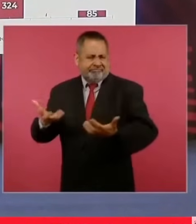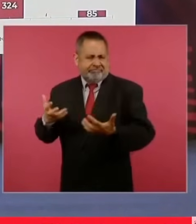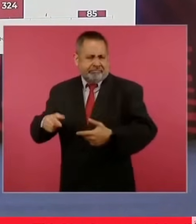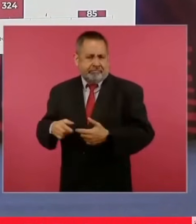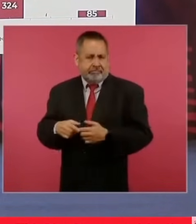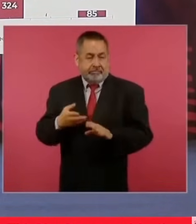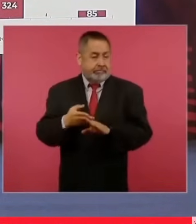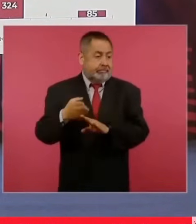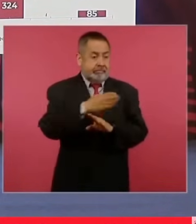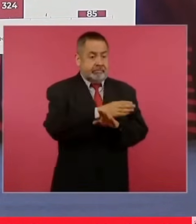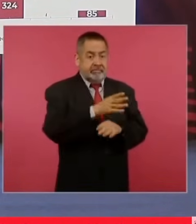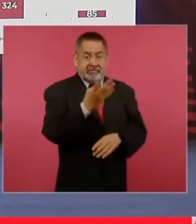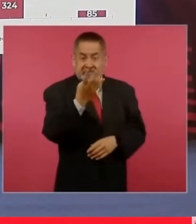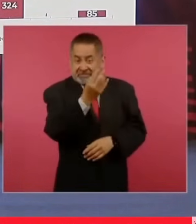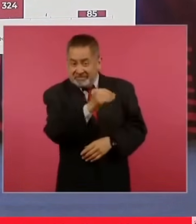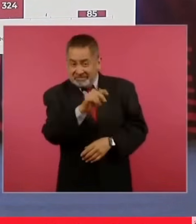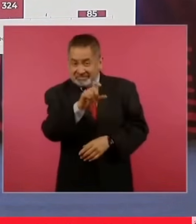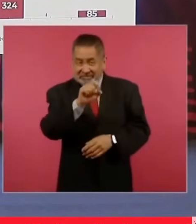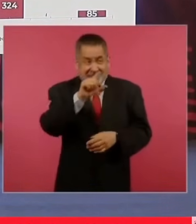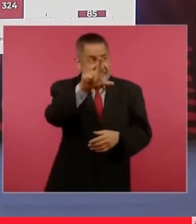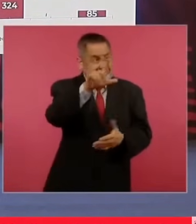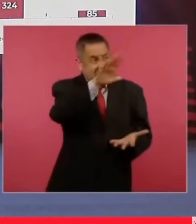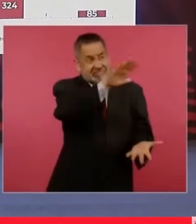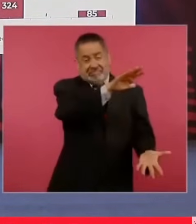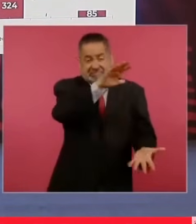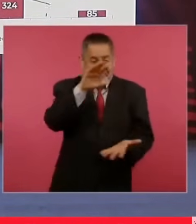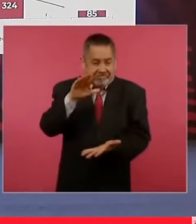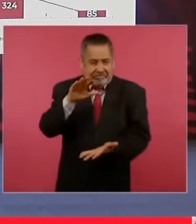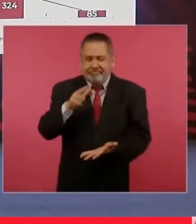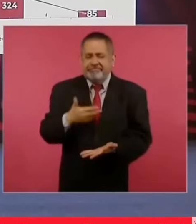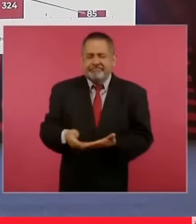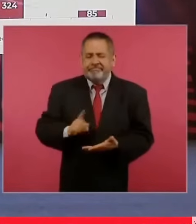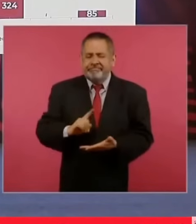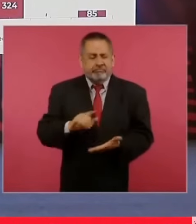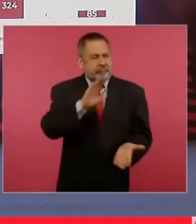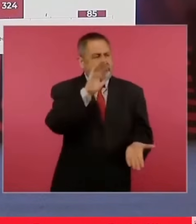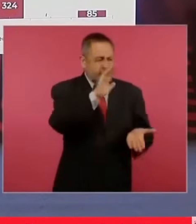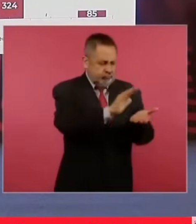importar 927 a solo